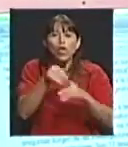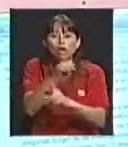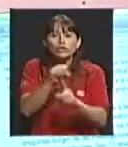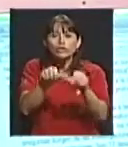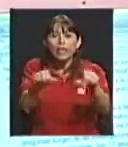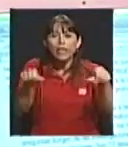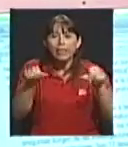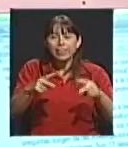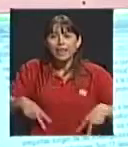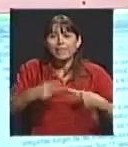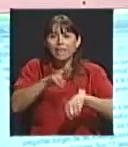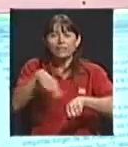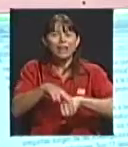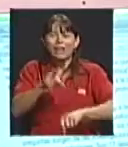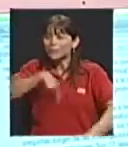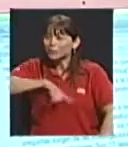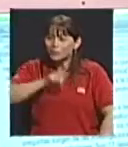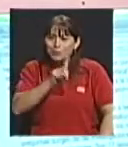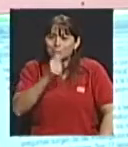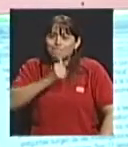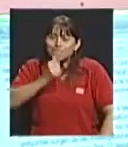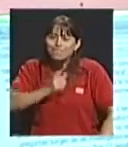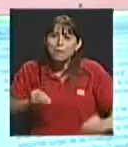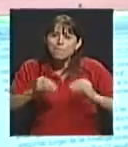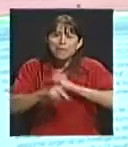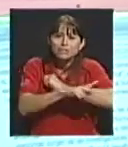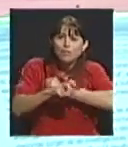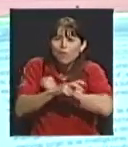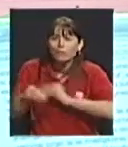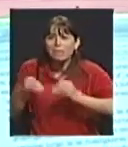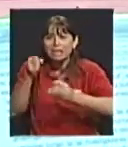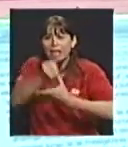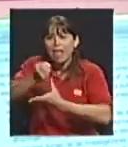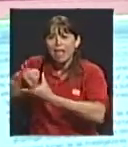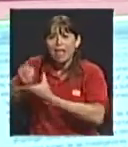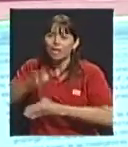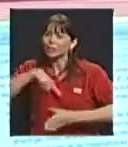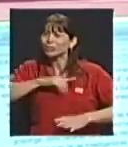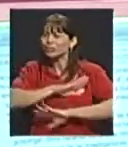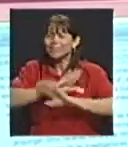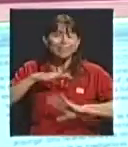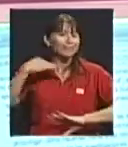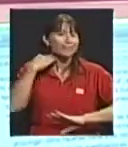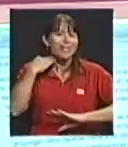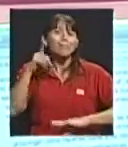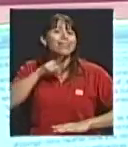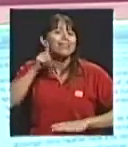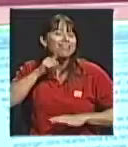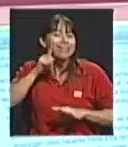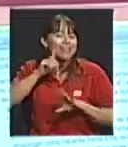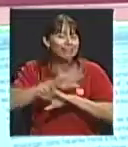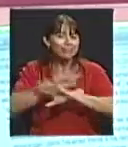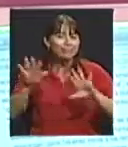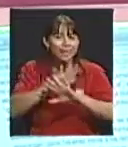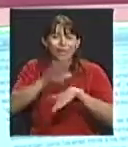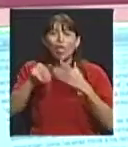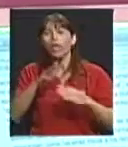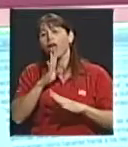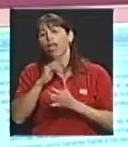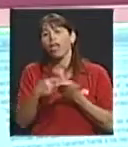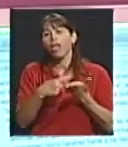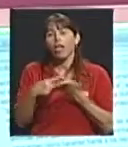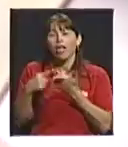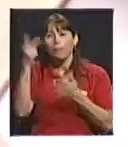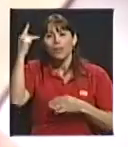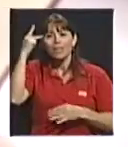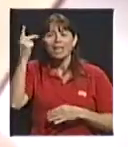nacional ya No soportamos más la robadera Y los homicidios estamos hartos de La mentira la falacia Y la demagogia política En fin estamos muy molestos por